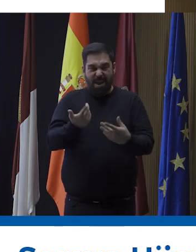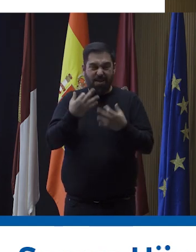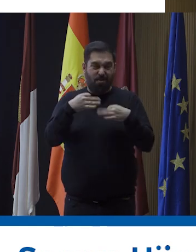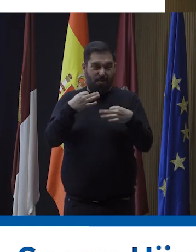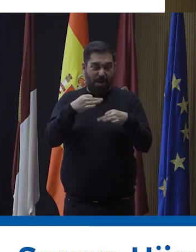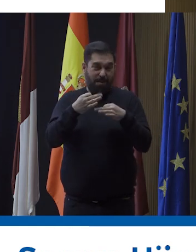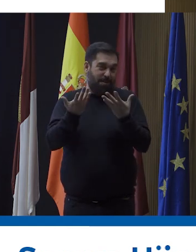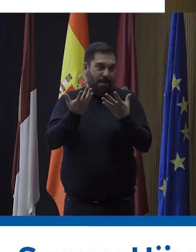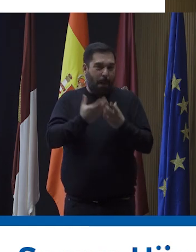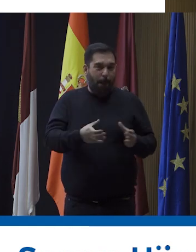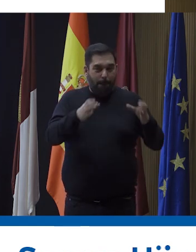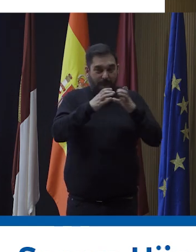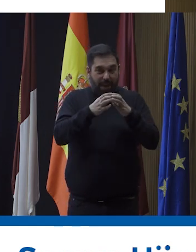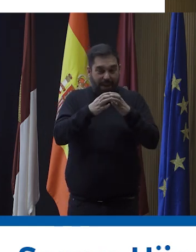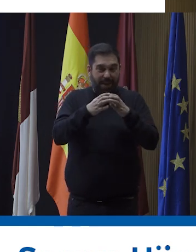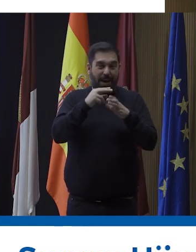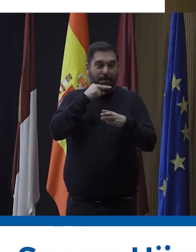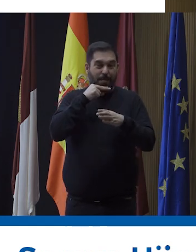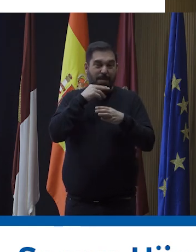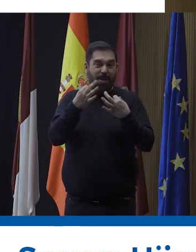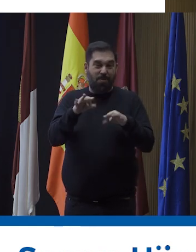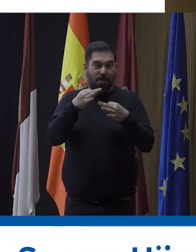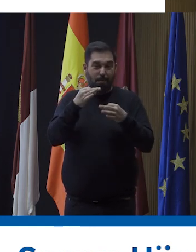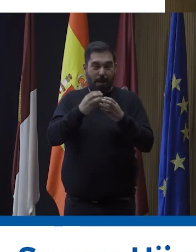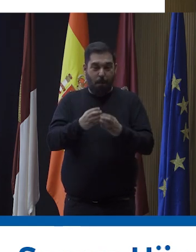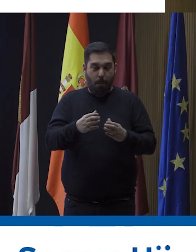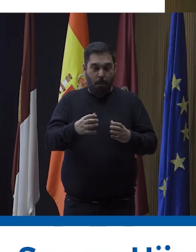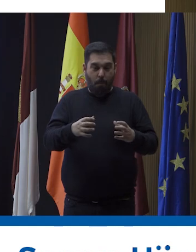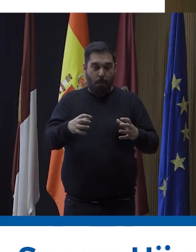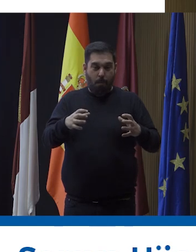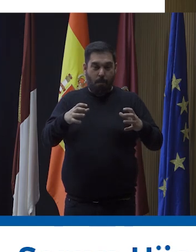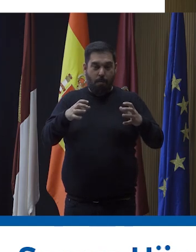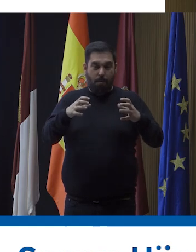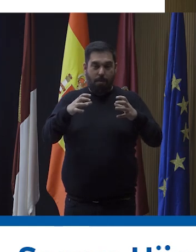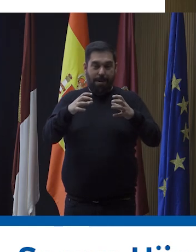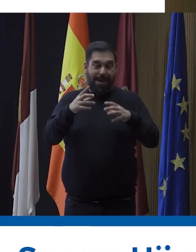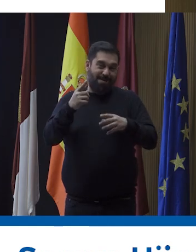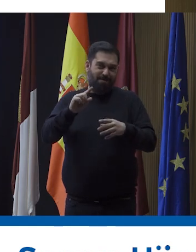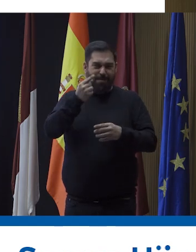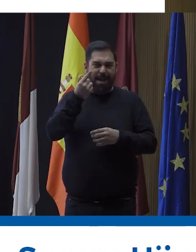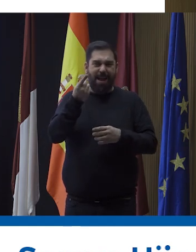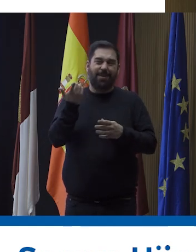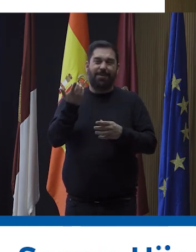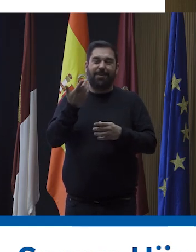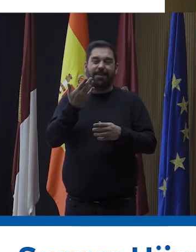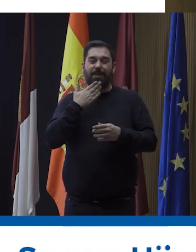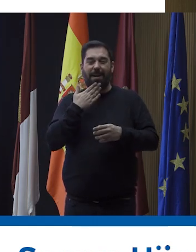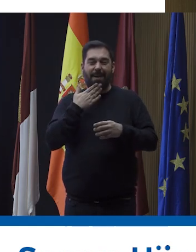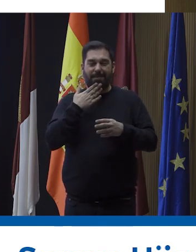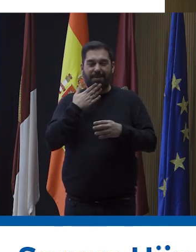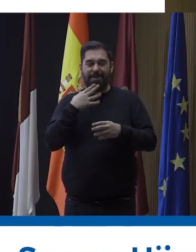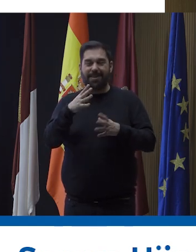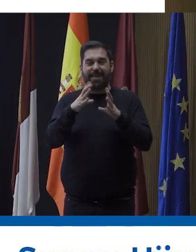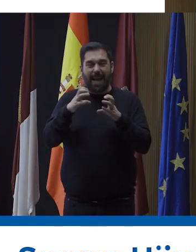en una vejiga normal se va llenando, se va llenando, se va llenando y puede aparecer una primera sensación de ganas de hacer pis. Y yo digo, bueno, pues